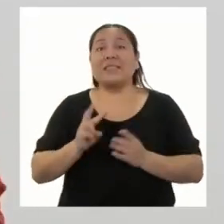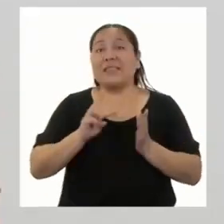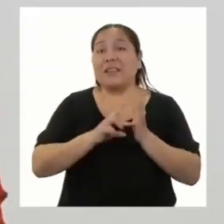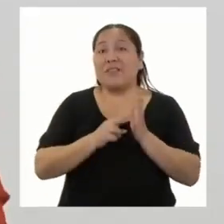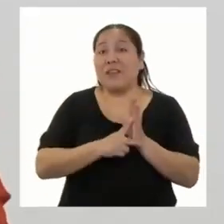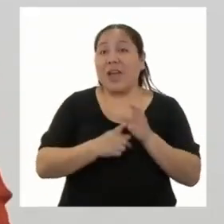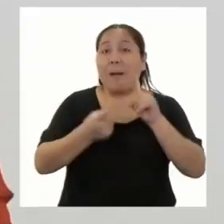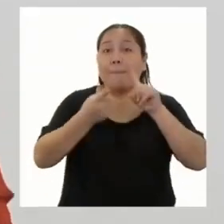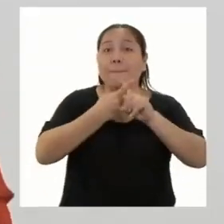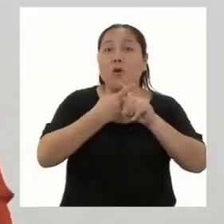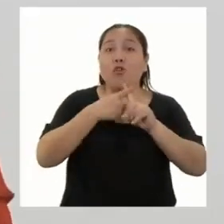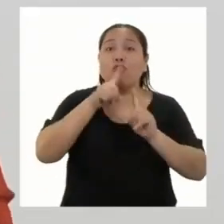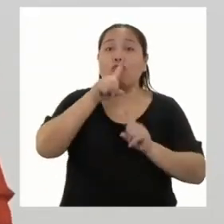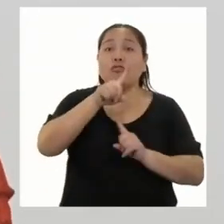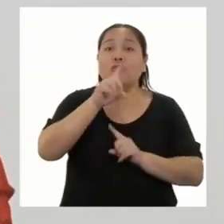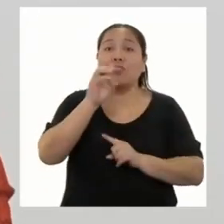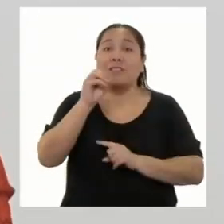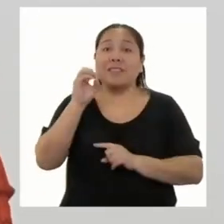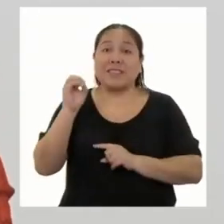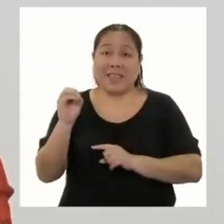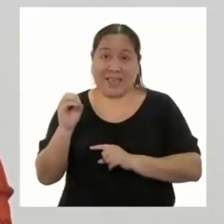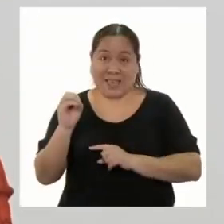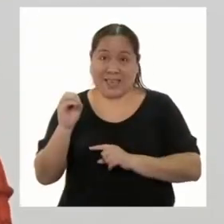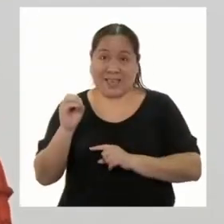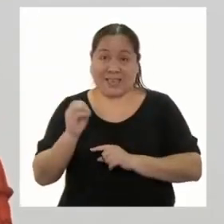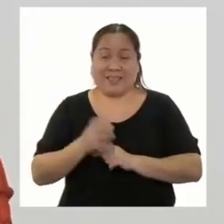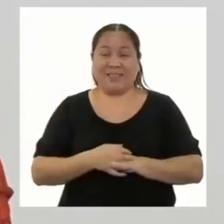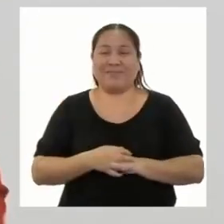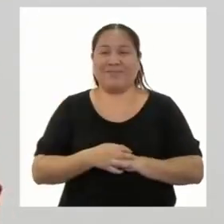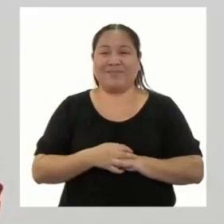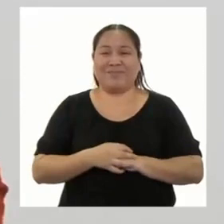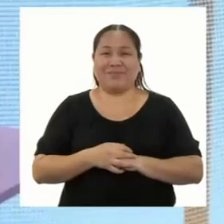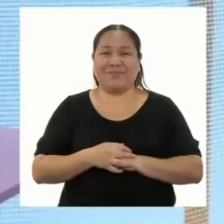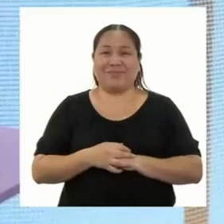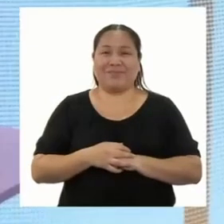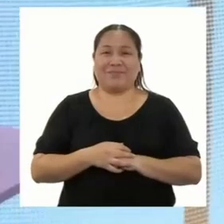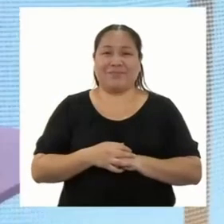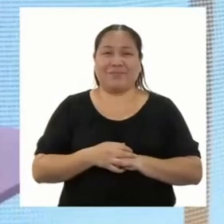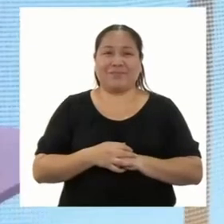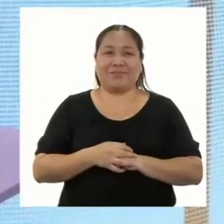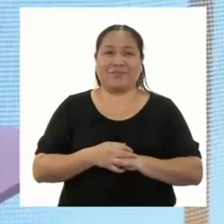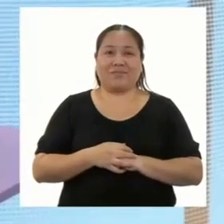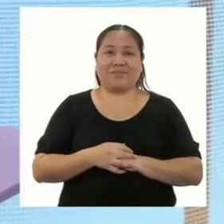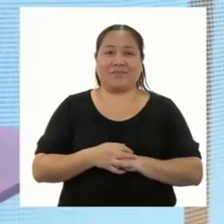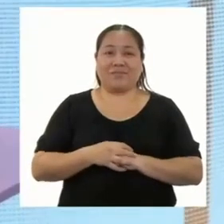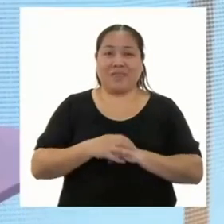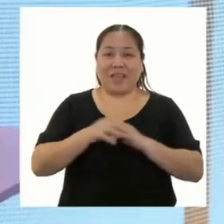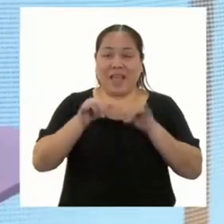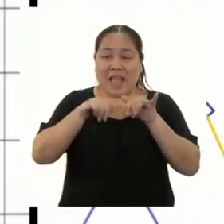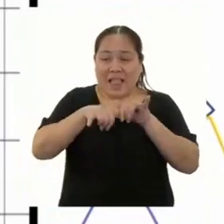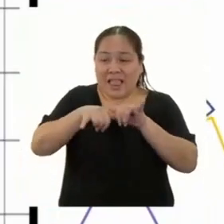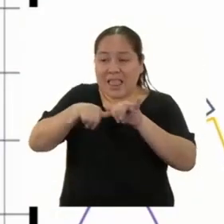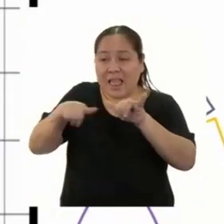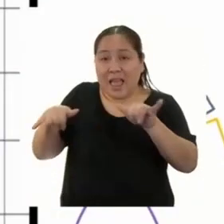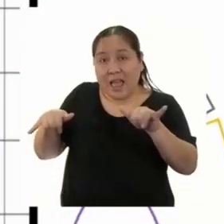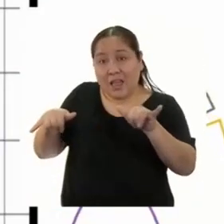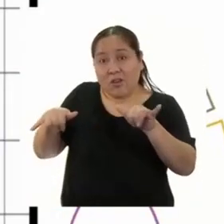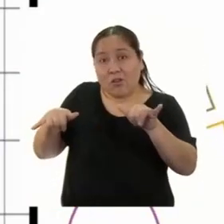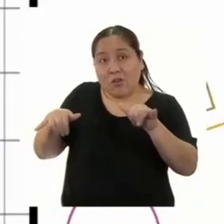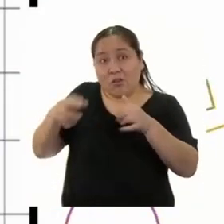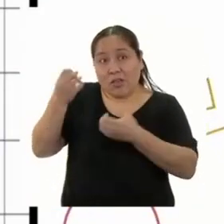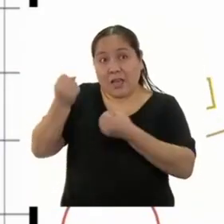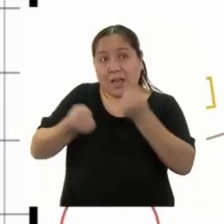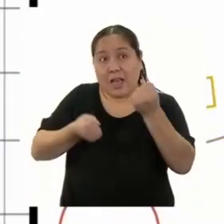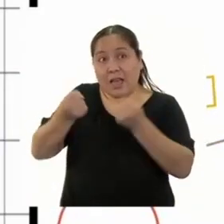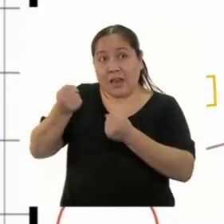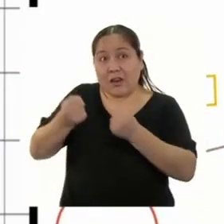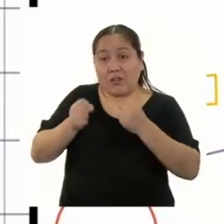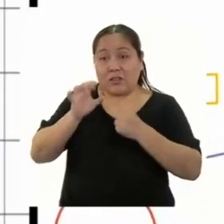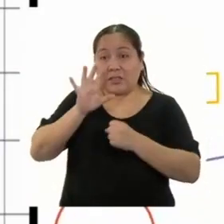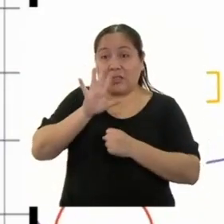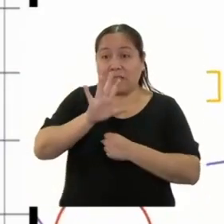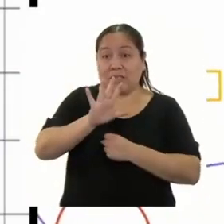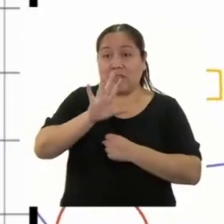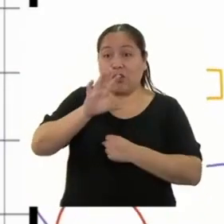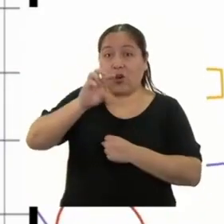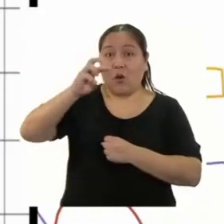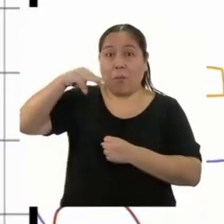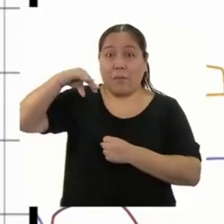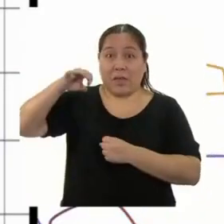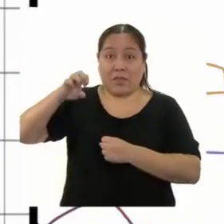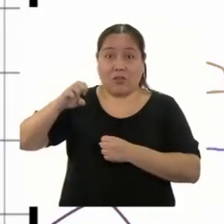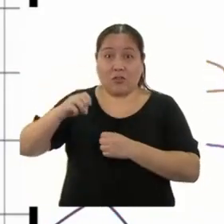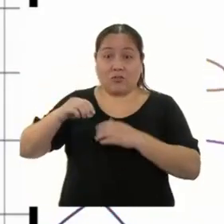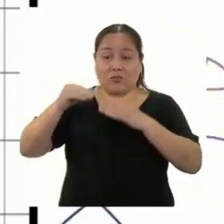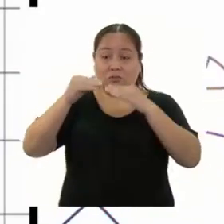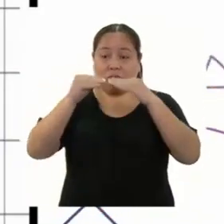decir, multiplicaremos por 100. El largo del auto equivale a